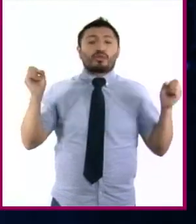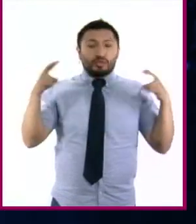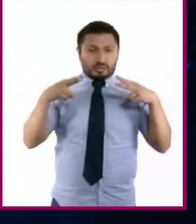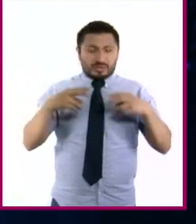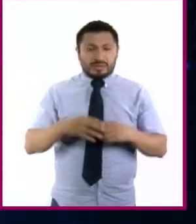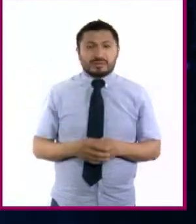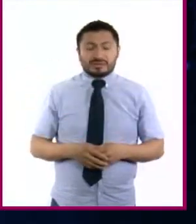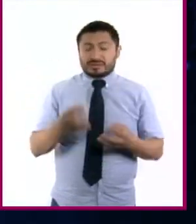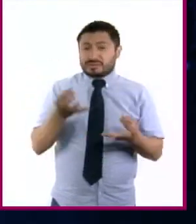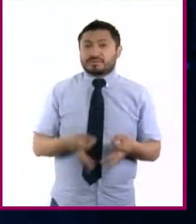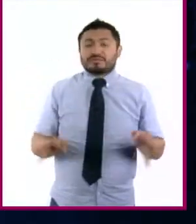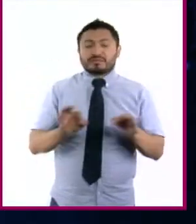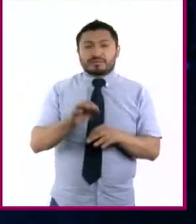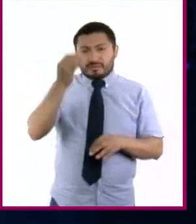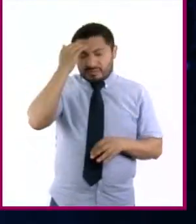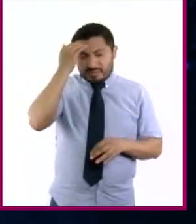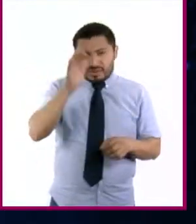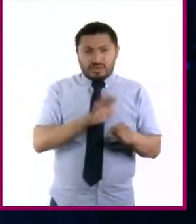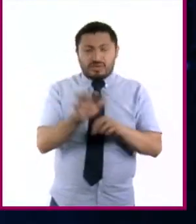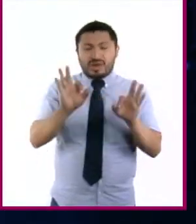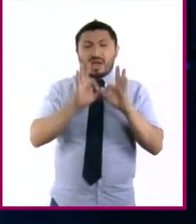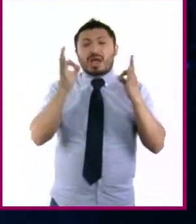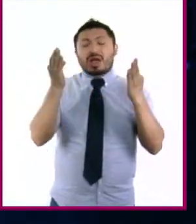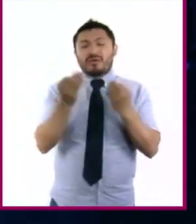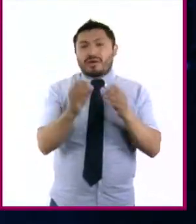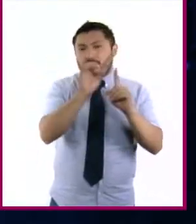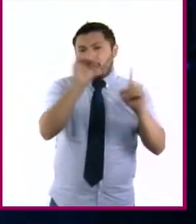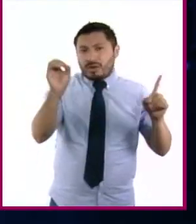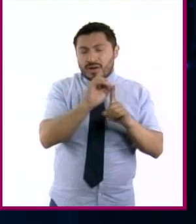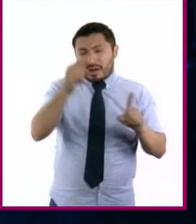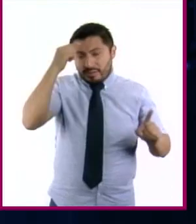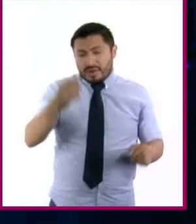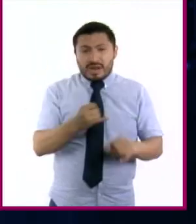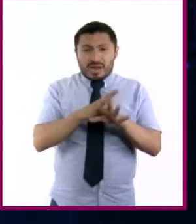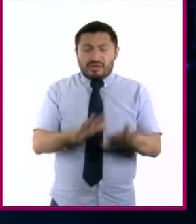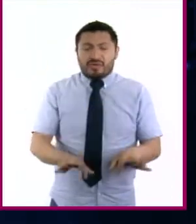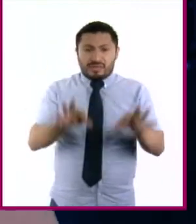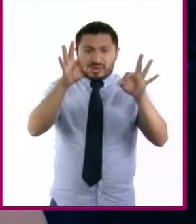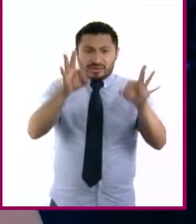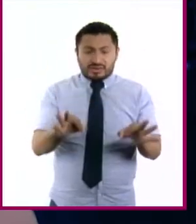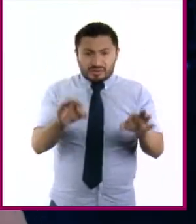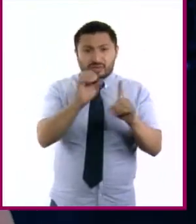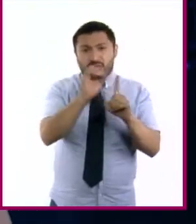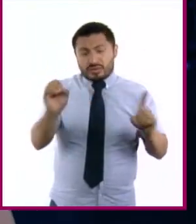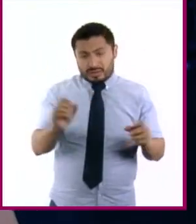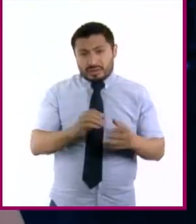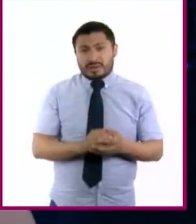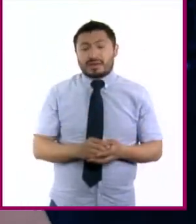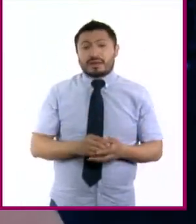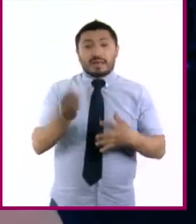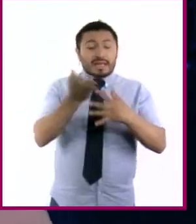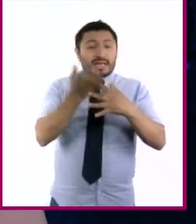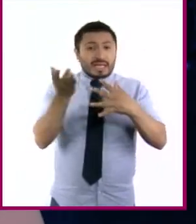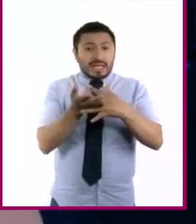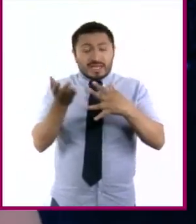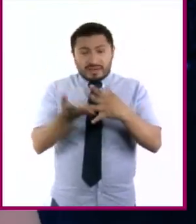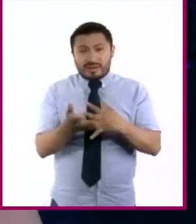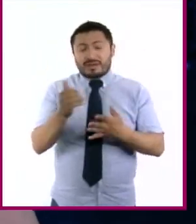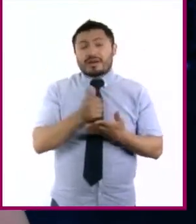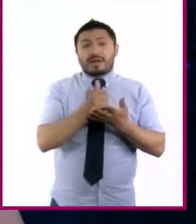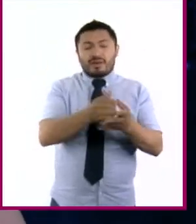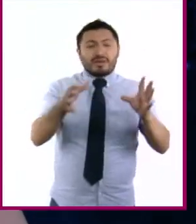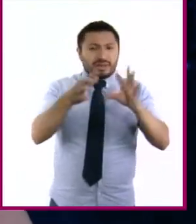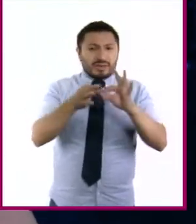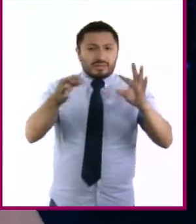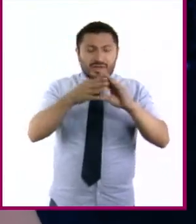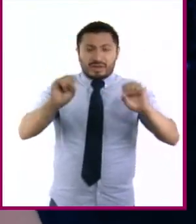pena conocer la metodología que se usa para el manejo de datos, ordenados y jerarquizados. Esto nos ayudará a describirlos bien y